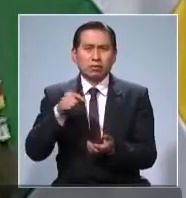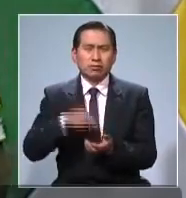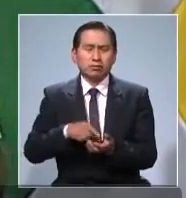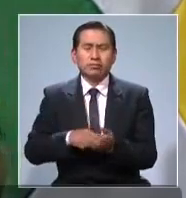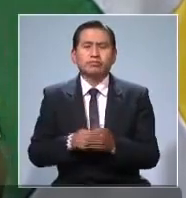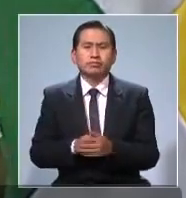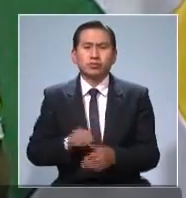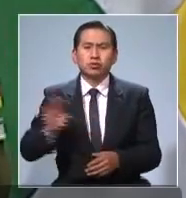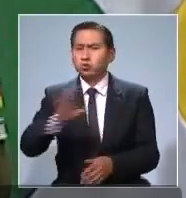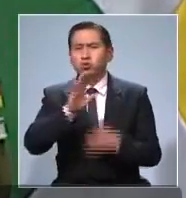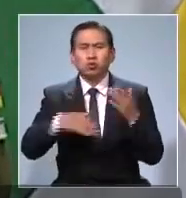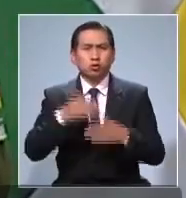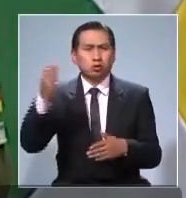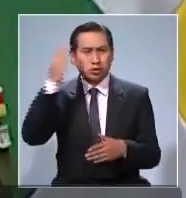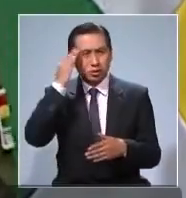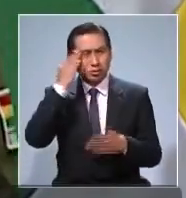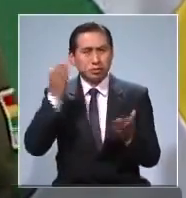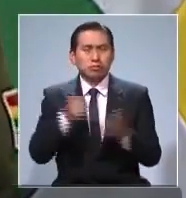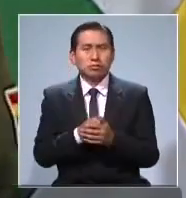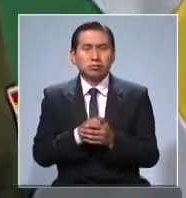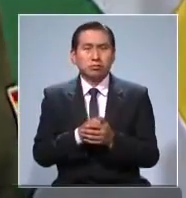como todos sabemos,